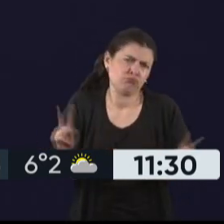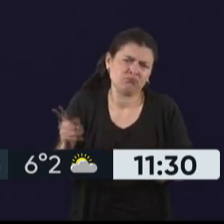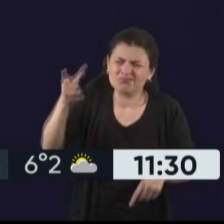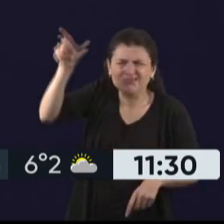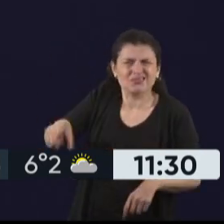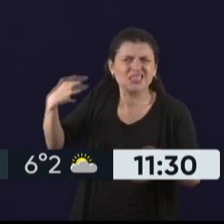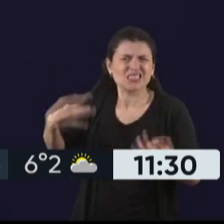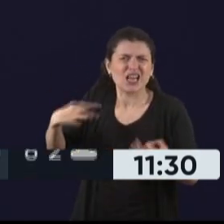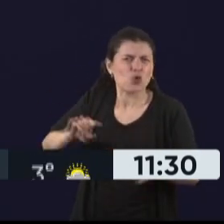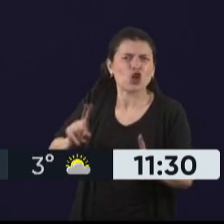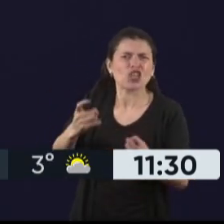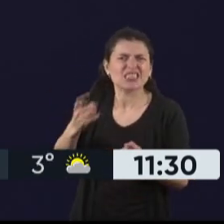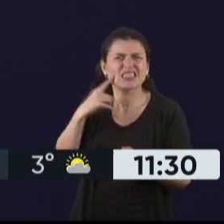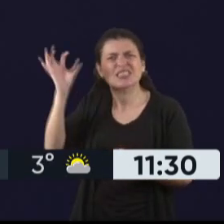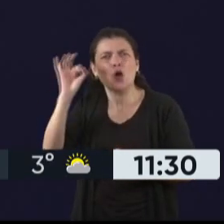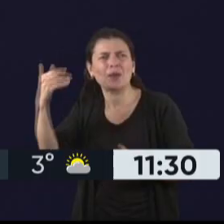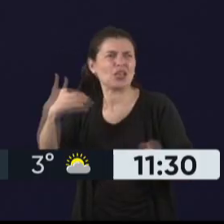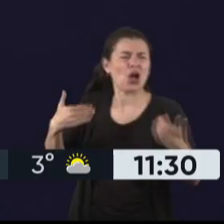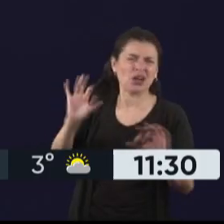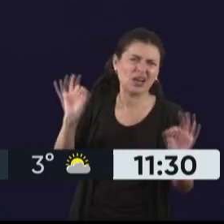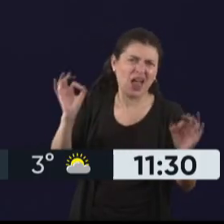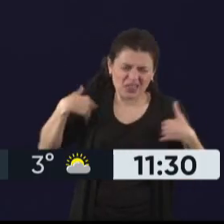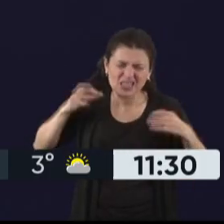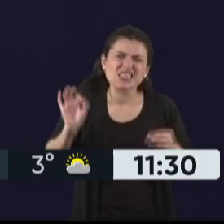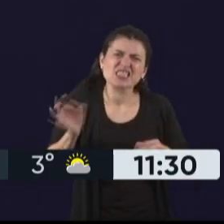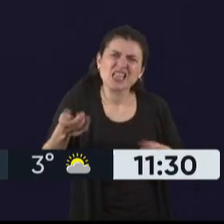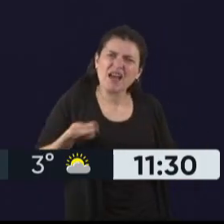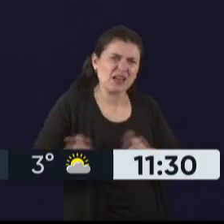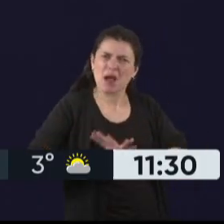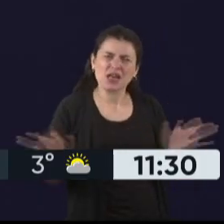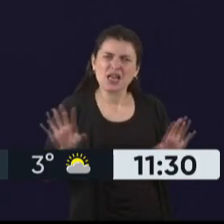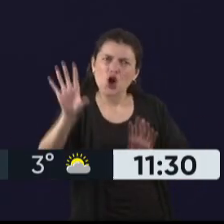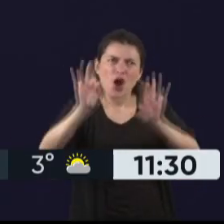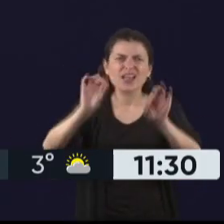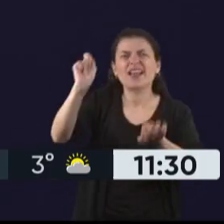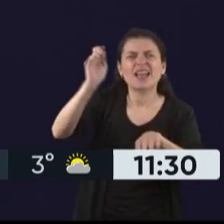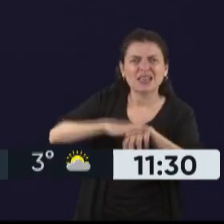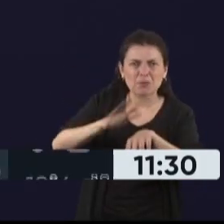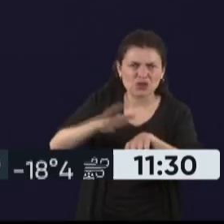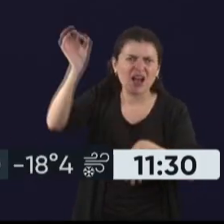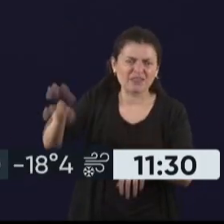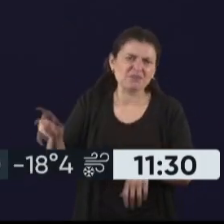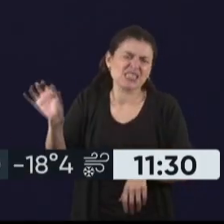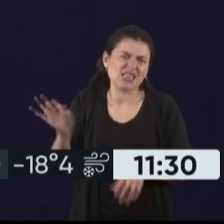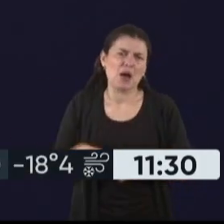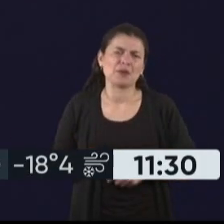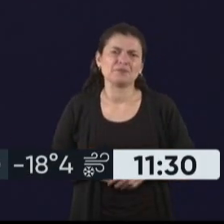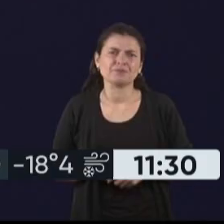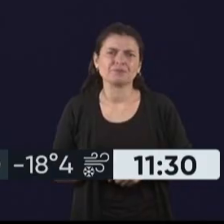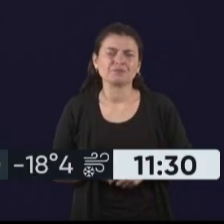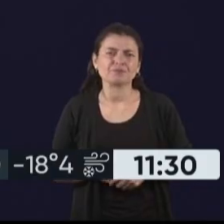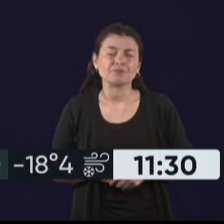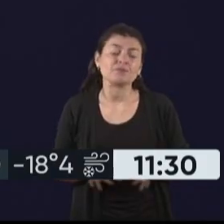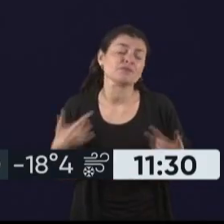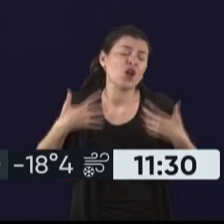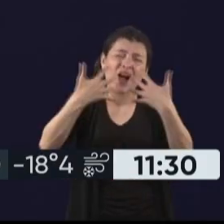decidió él a sus colaboradores en cada una de las áreas. Así que, sin conocer los detalles,